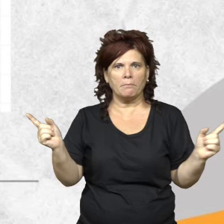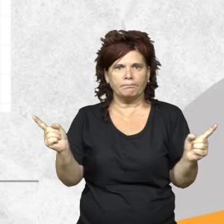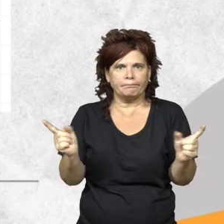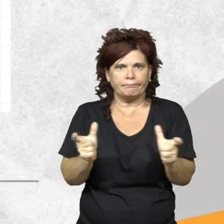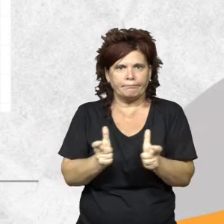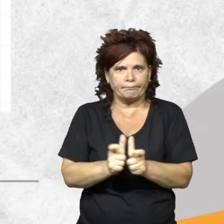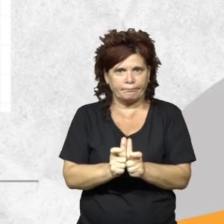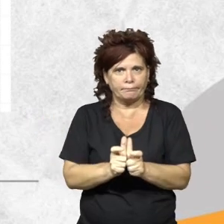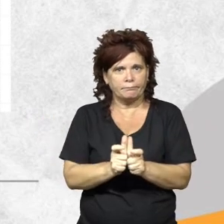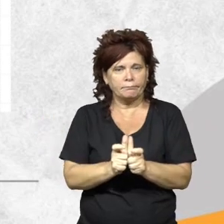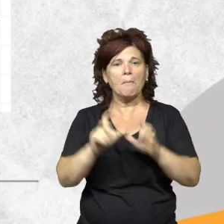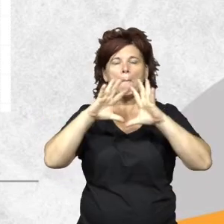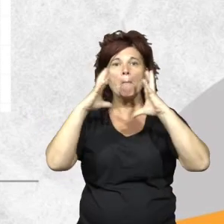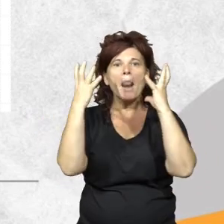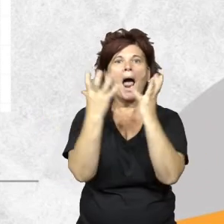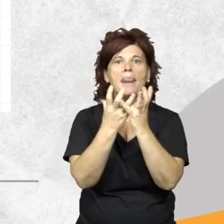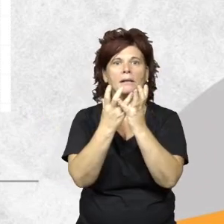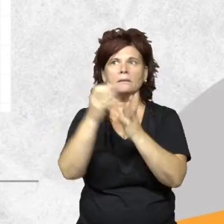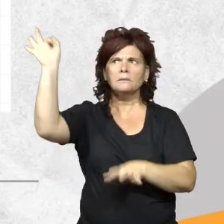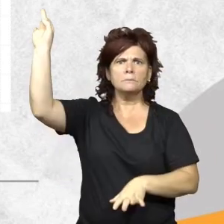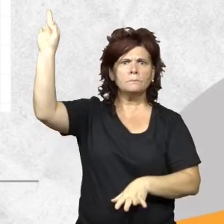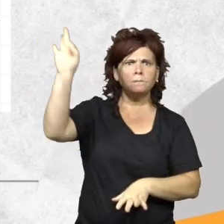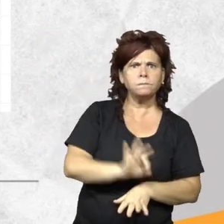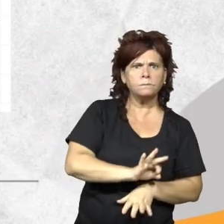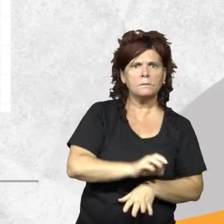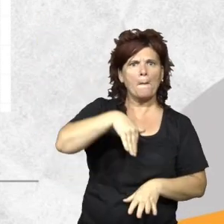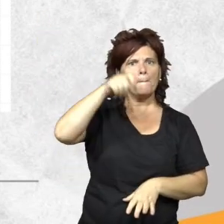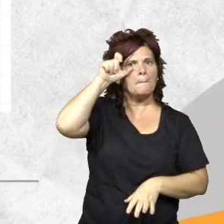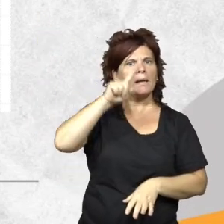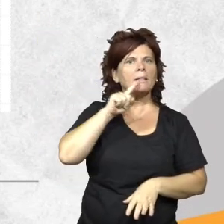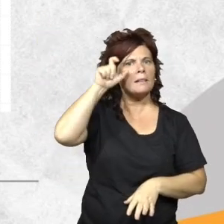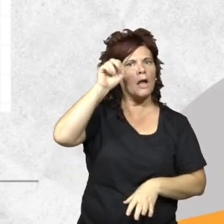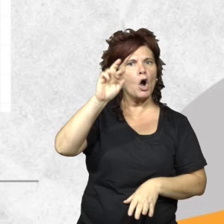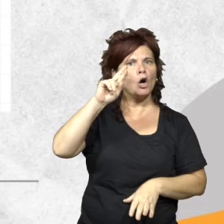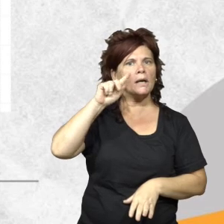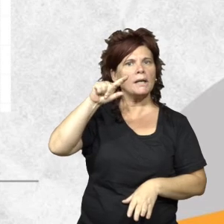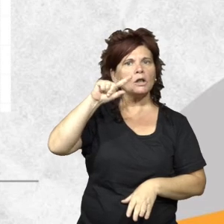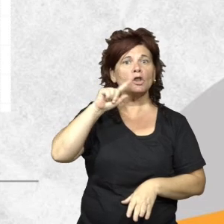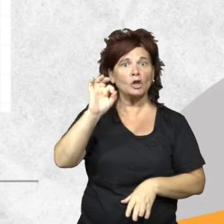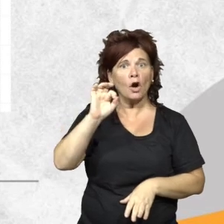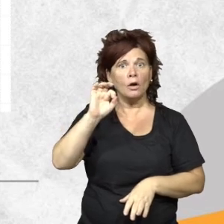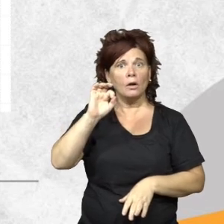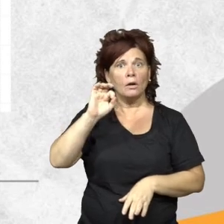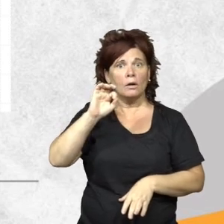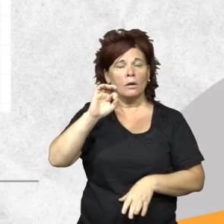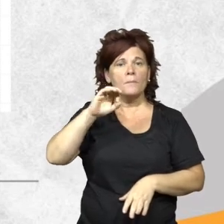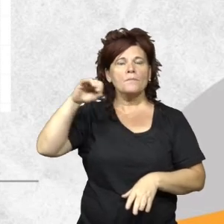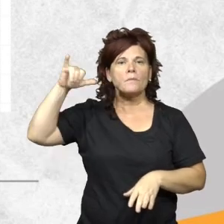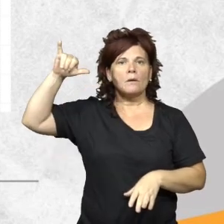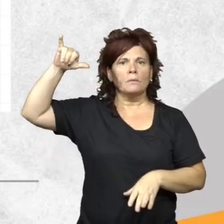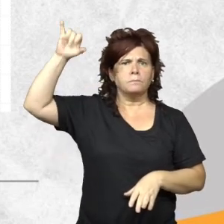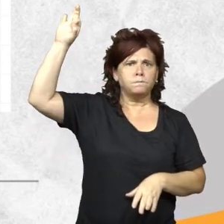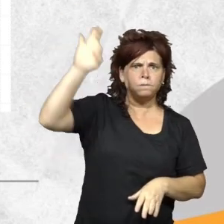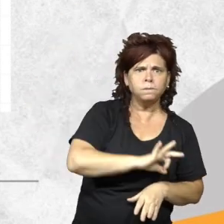que tuvo este planeta fue cuando cayó el meteorito que extinguió a los dinosaurios, para que tengamos una idea de la gravedad de lo que estamos